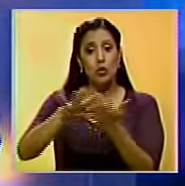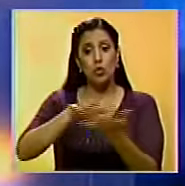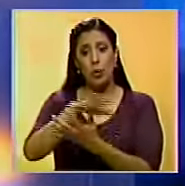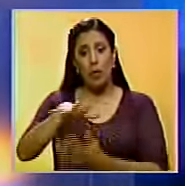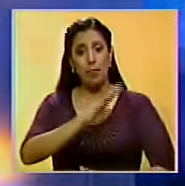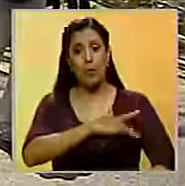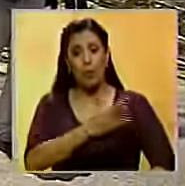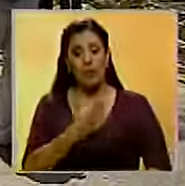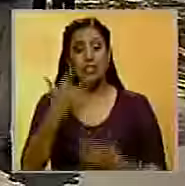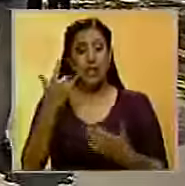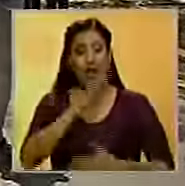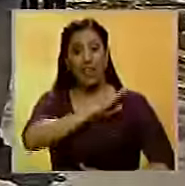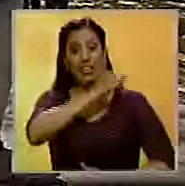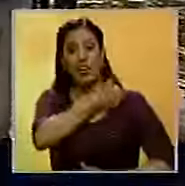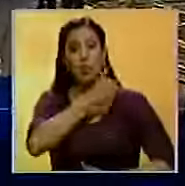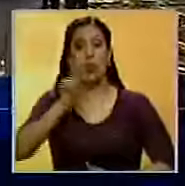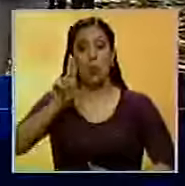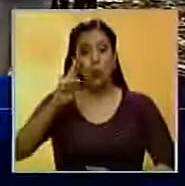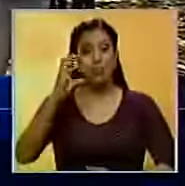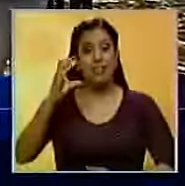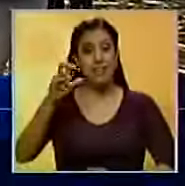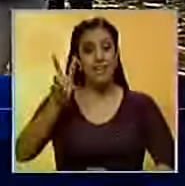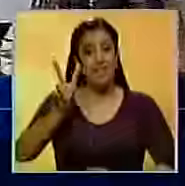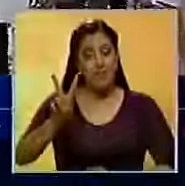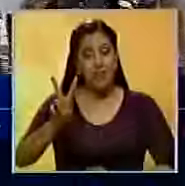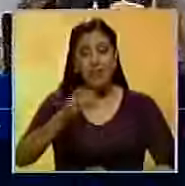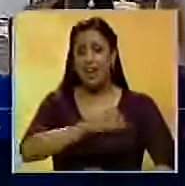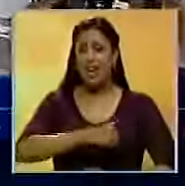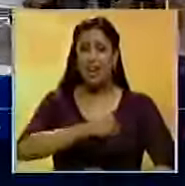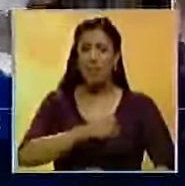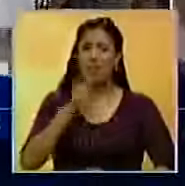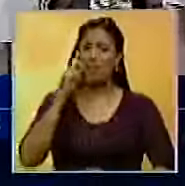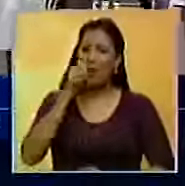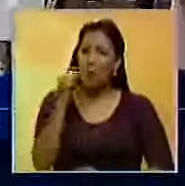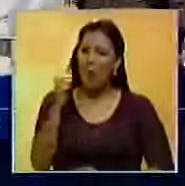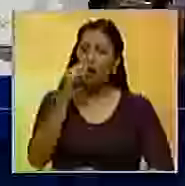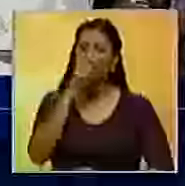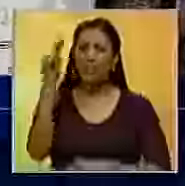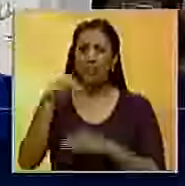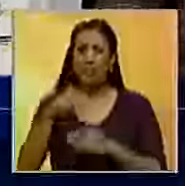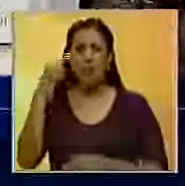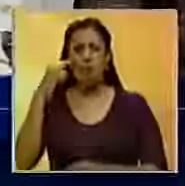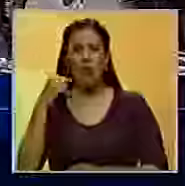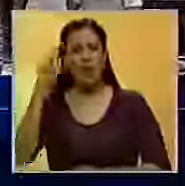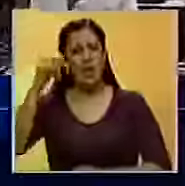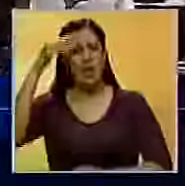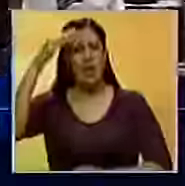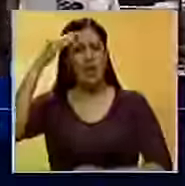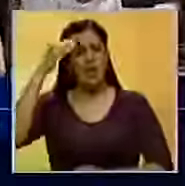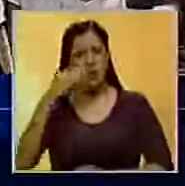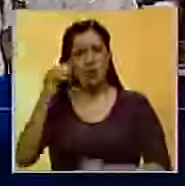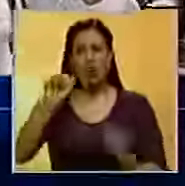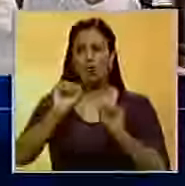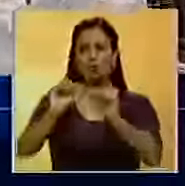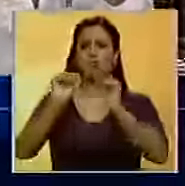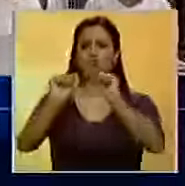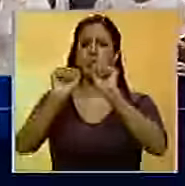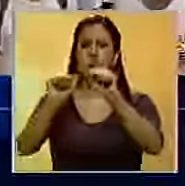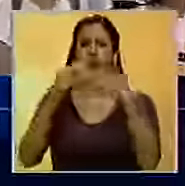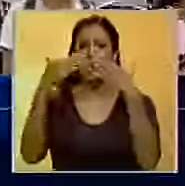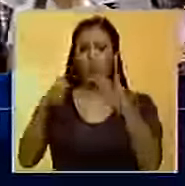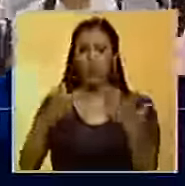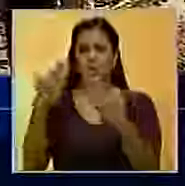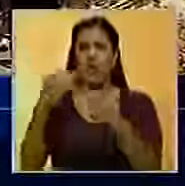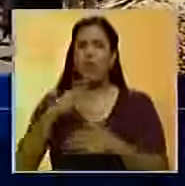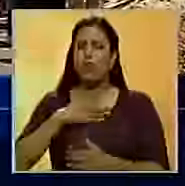universitaria. La rectora de la UCB, Cecilia García Arocha, lamentó que la Policía Nacional Bolivariana y la Guardia Nacional pretendan impedir esta manifestación